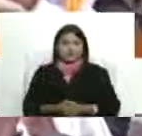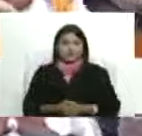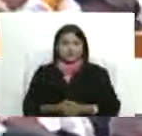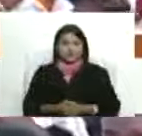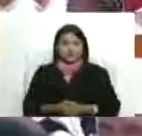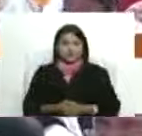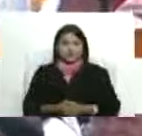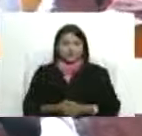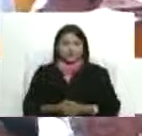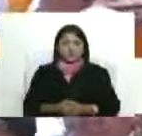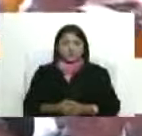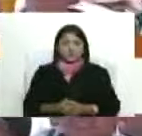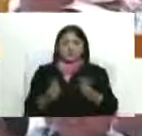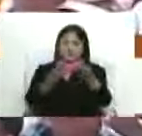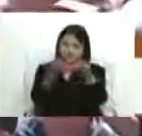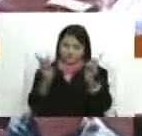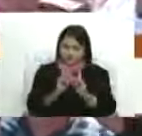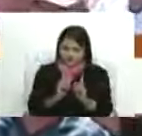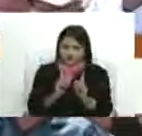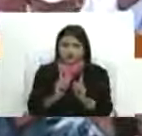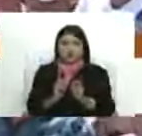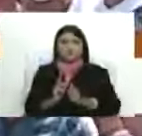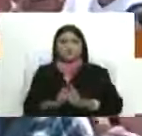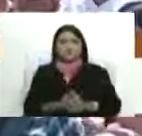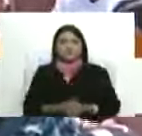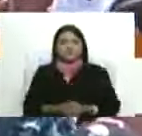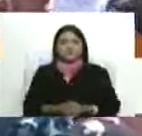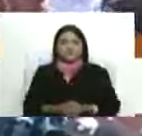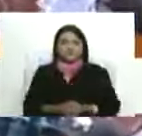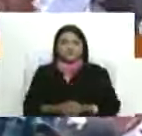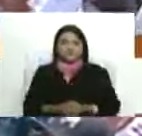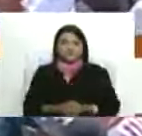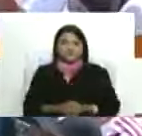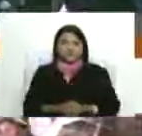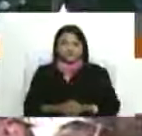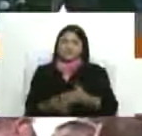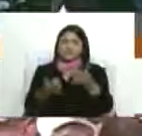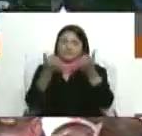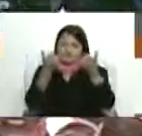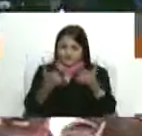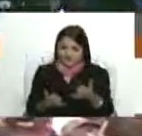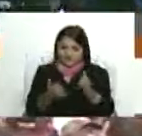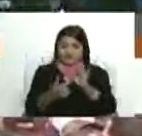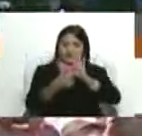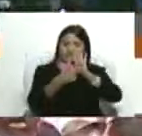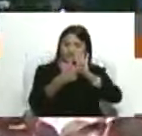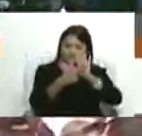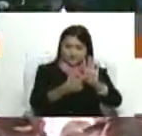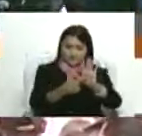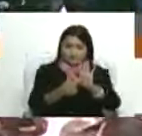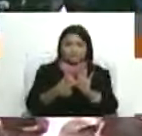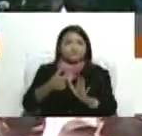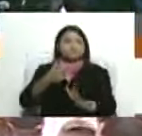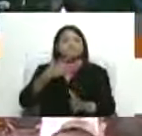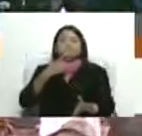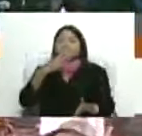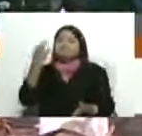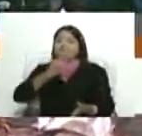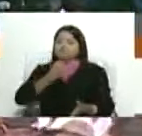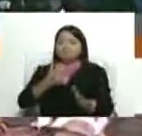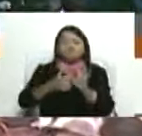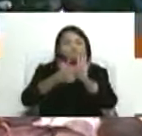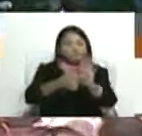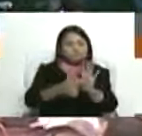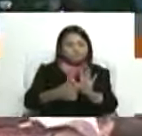nuestro hermanas y hermanos ha llegado la hora de la patria ha llegado la hora de la verdad